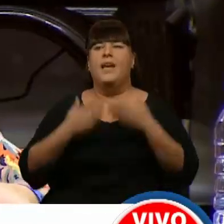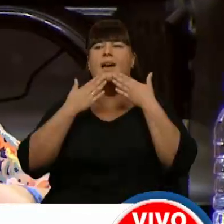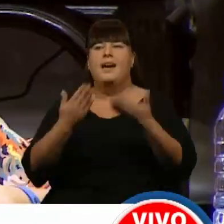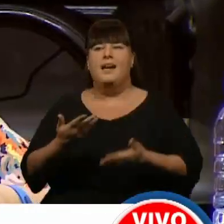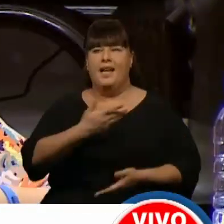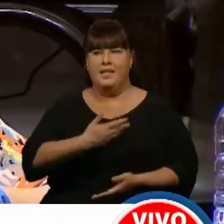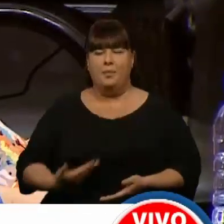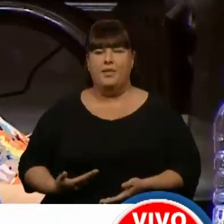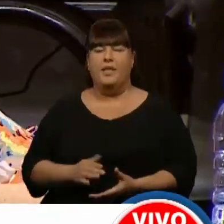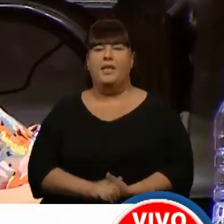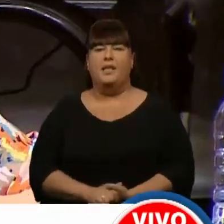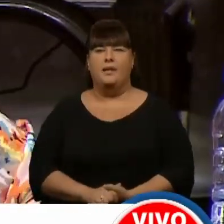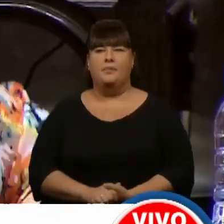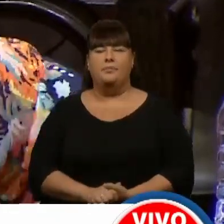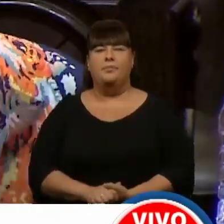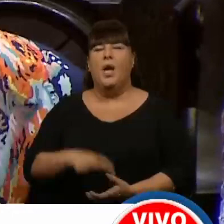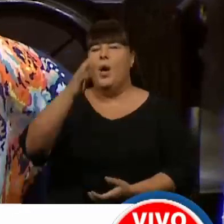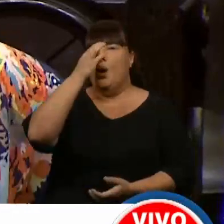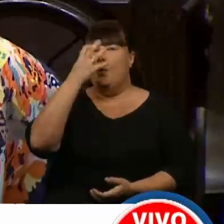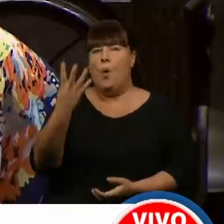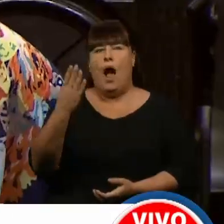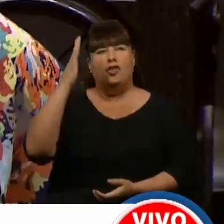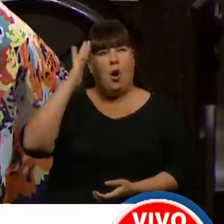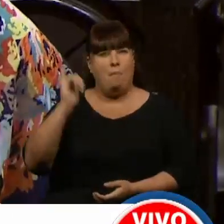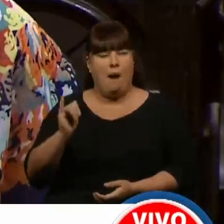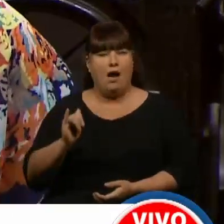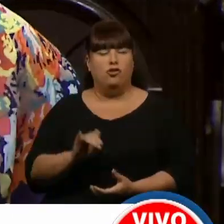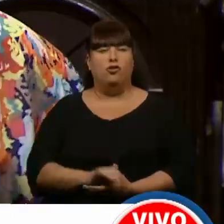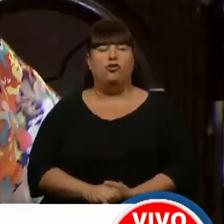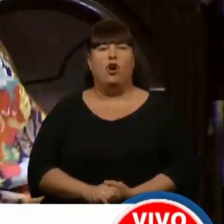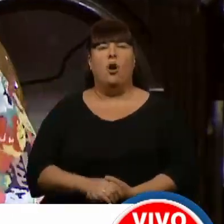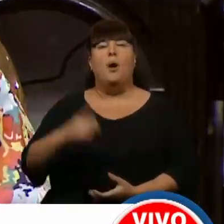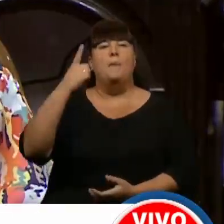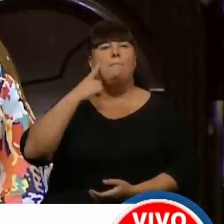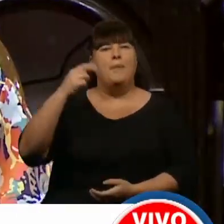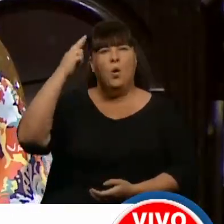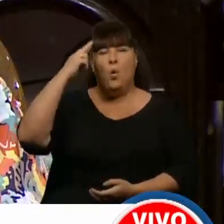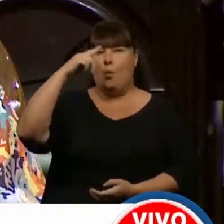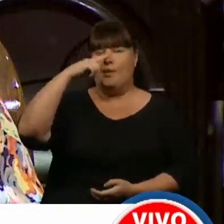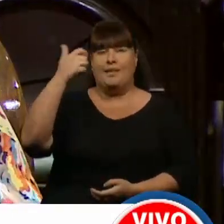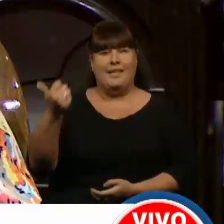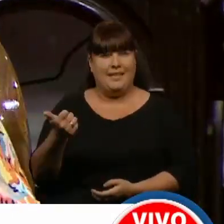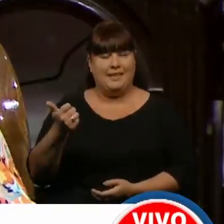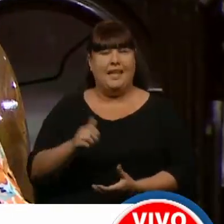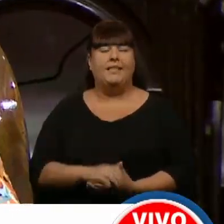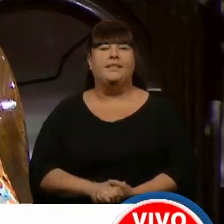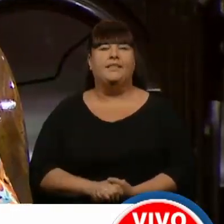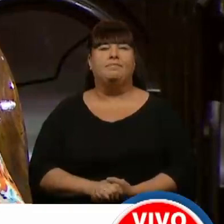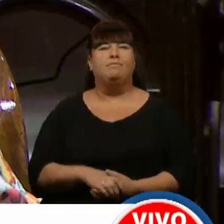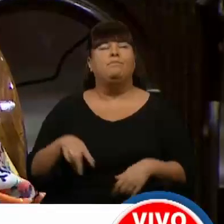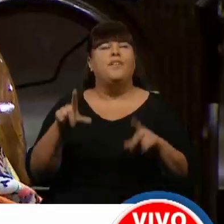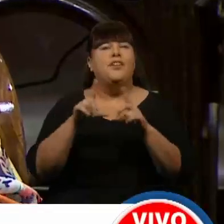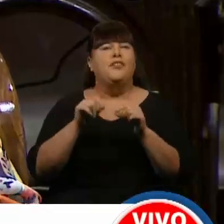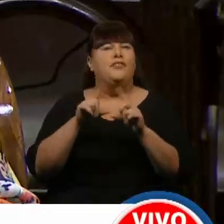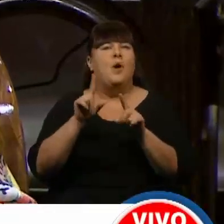Gracias, presidente. El 24 de marzo de 1976 es una